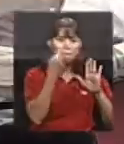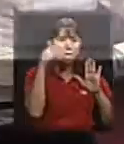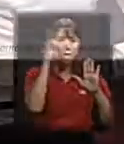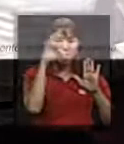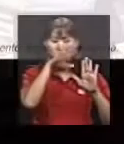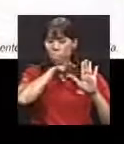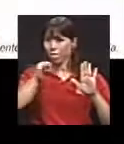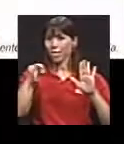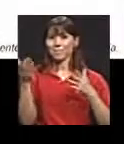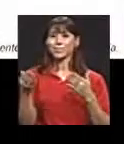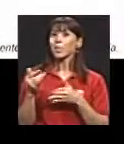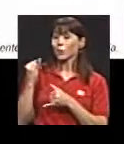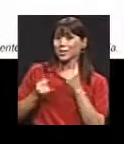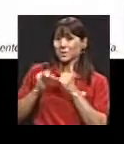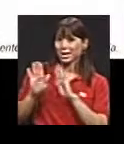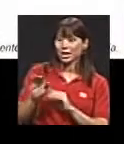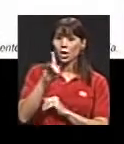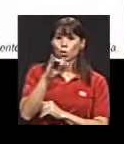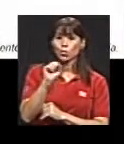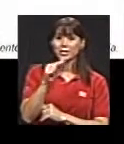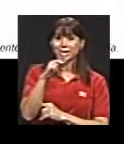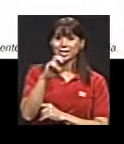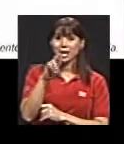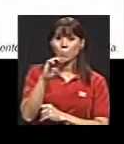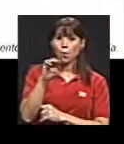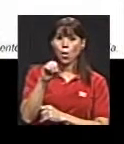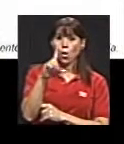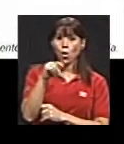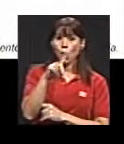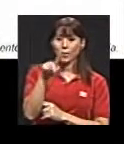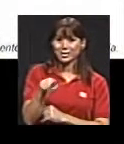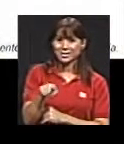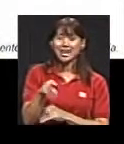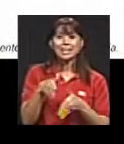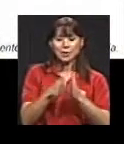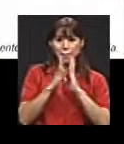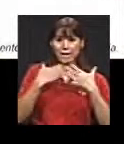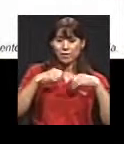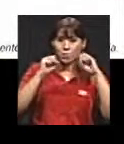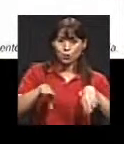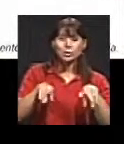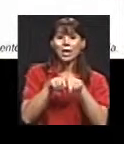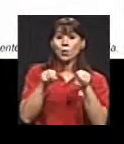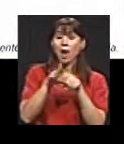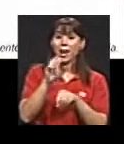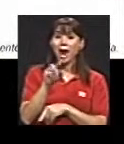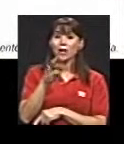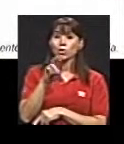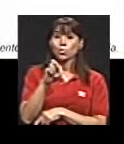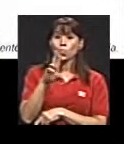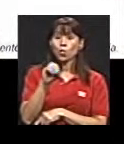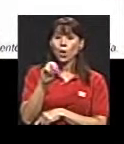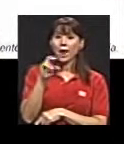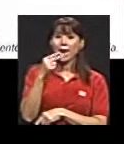a terminar luís guillermo lópez se dice director autoridad se les necesita la renuncia igual igualmente arturo hernández que es el auditor interno